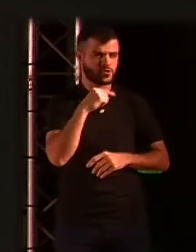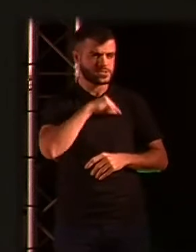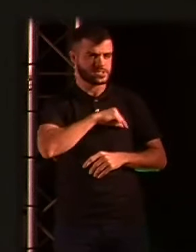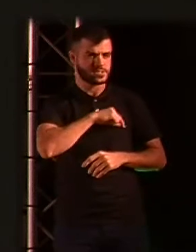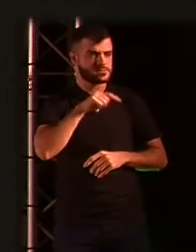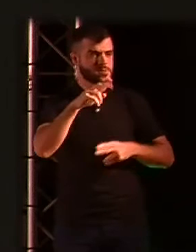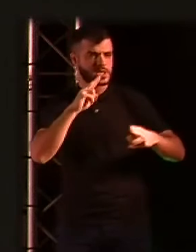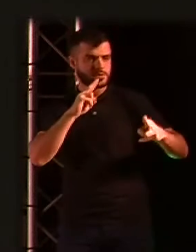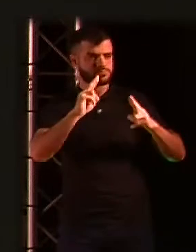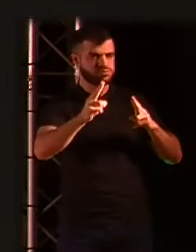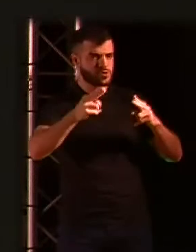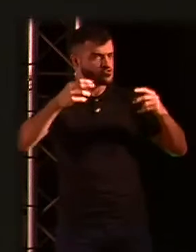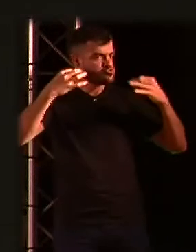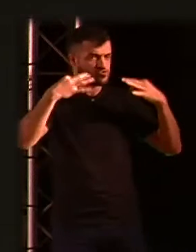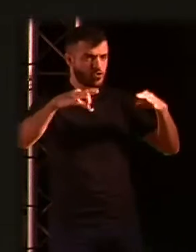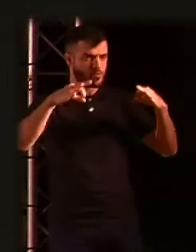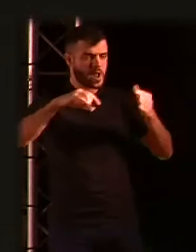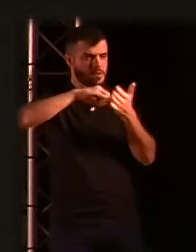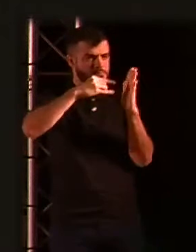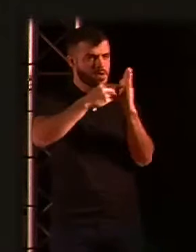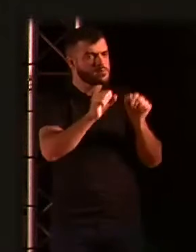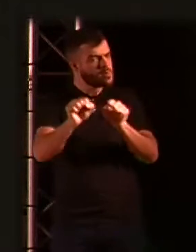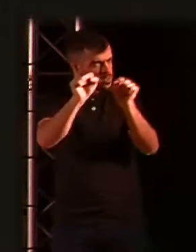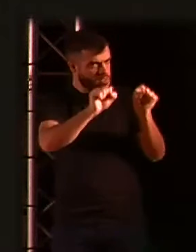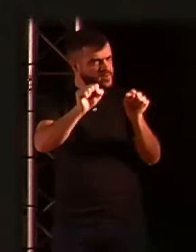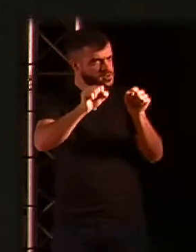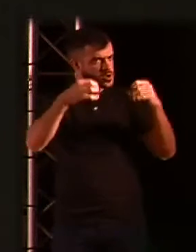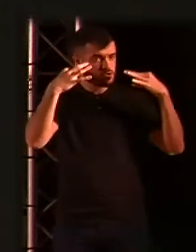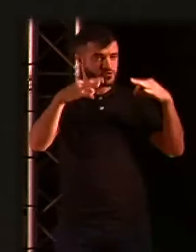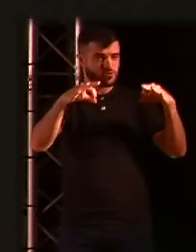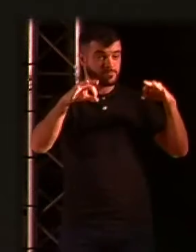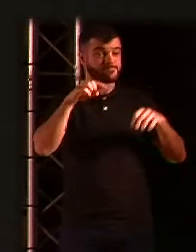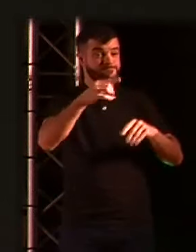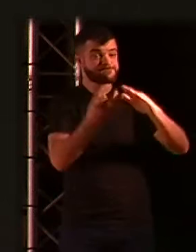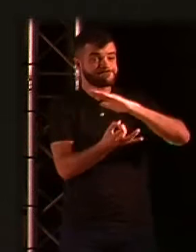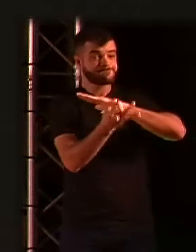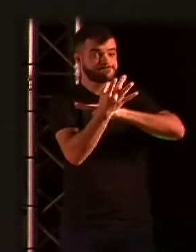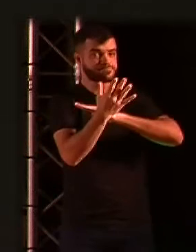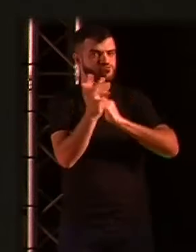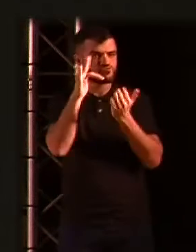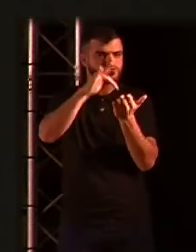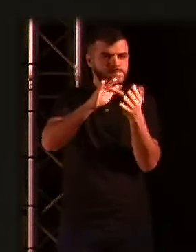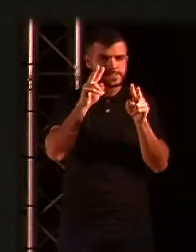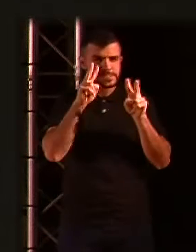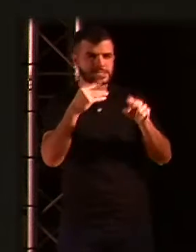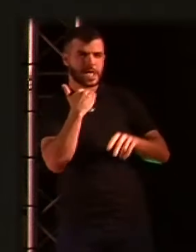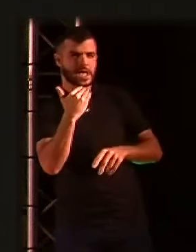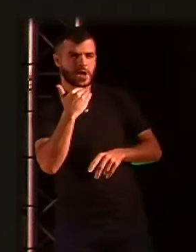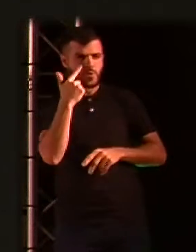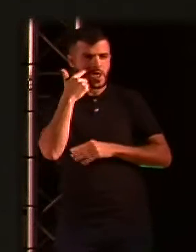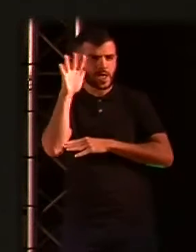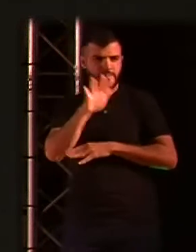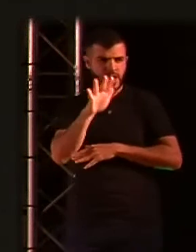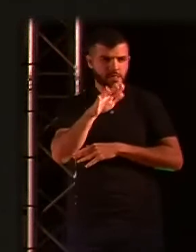una reacción normal, un mecanismo de defensa que se produce cuando sentimos que hay una amenaza. Este mecanismo